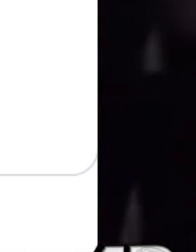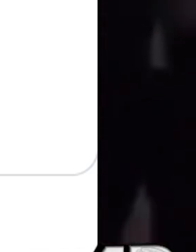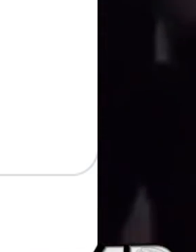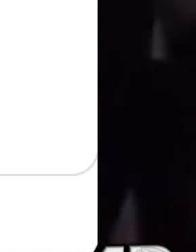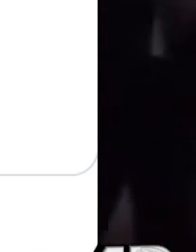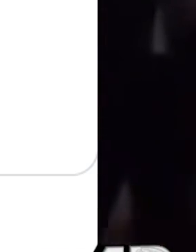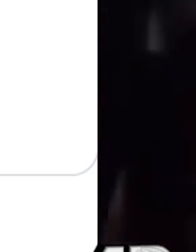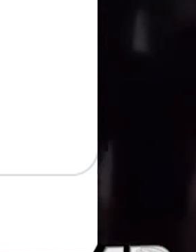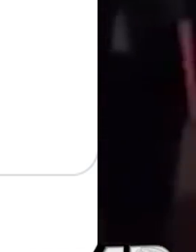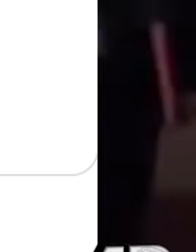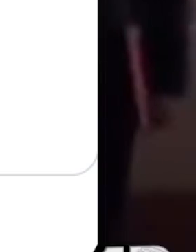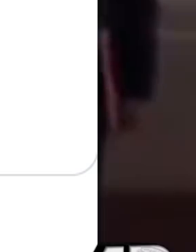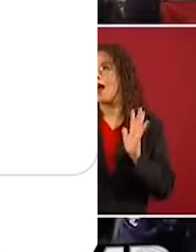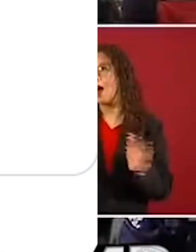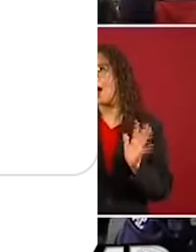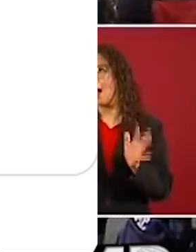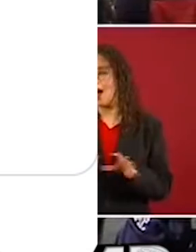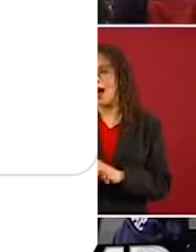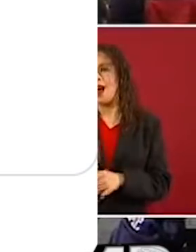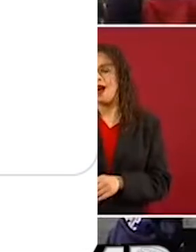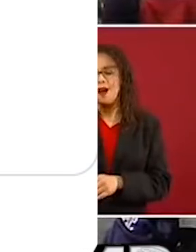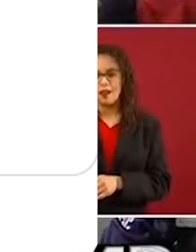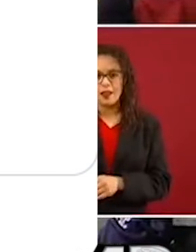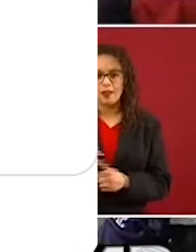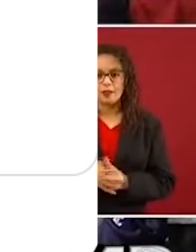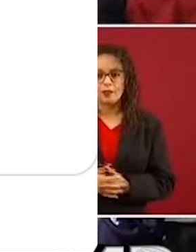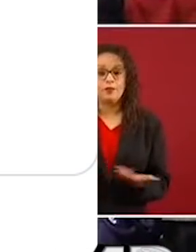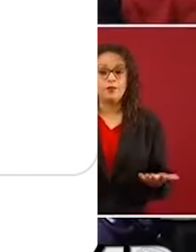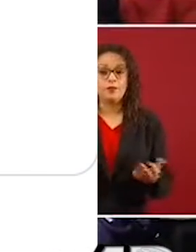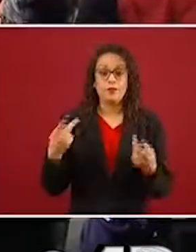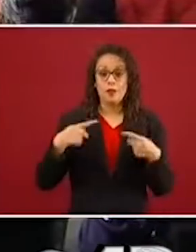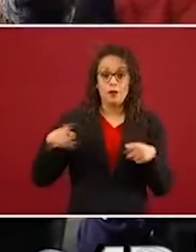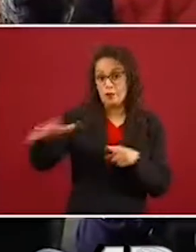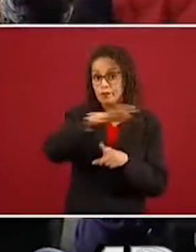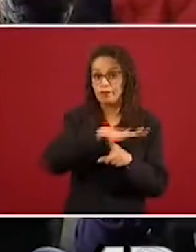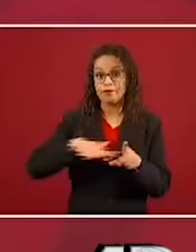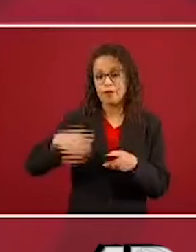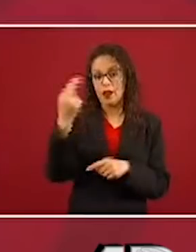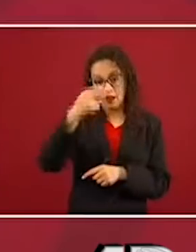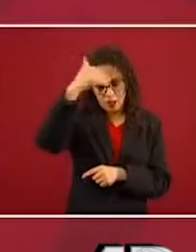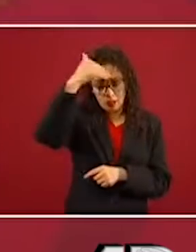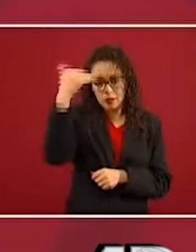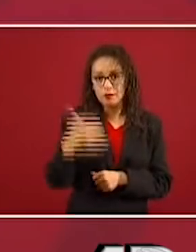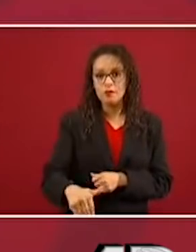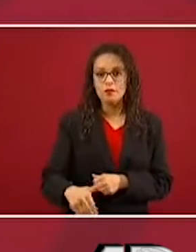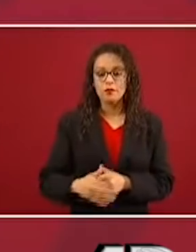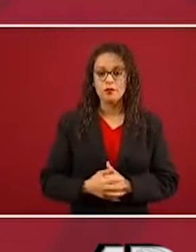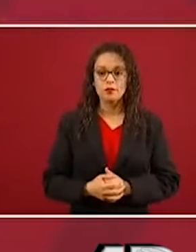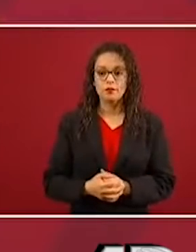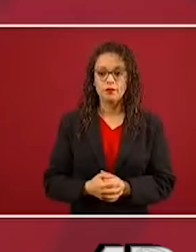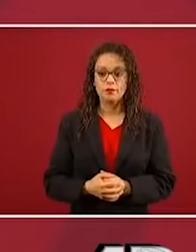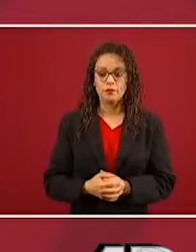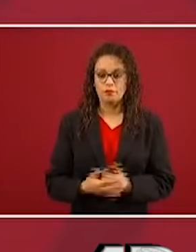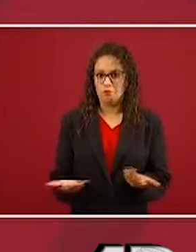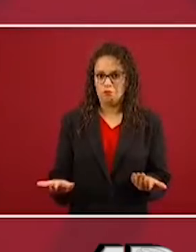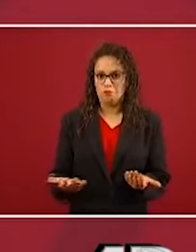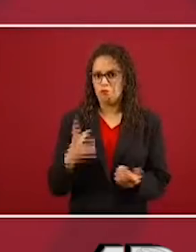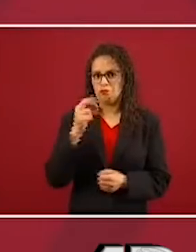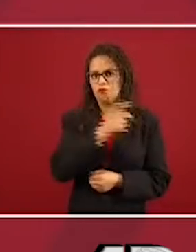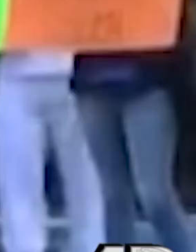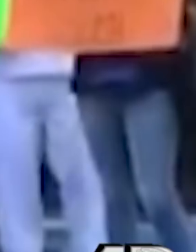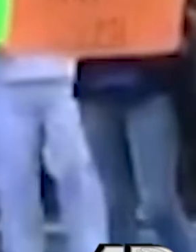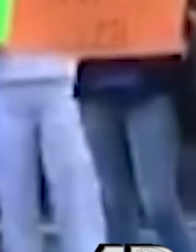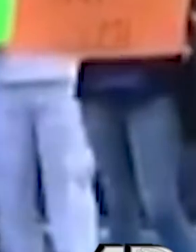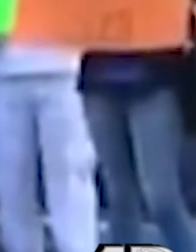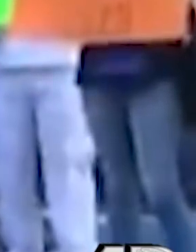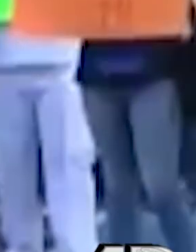Latin Oz, y de igual manera por el chayotero Carlos Loret de Mola. Sin embargo, ante esta situación, el presidente Andrés Manuel López Obrador perdió